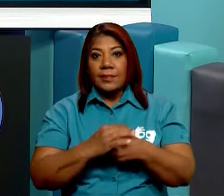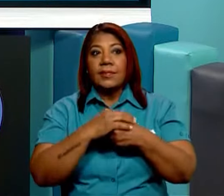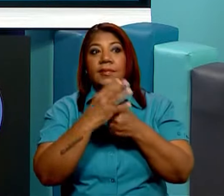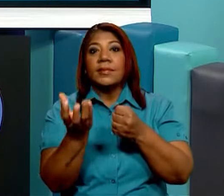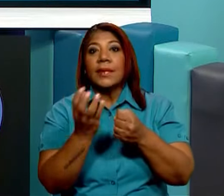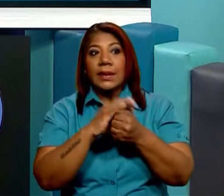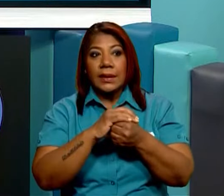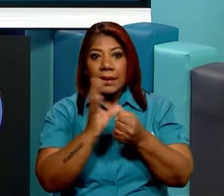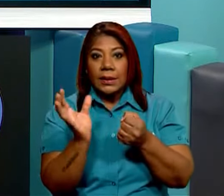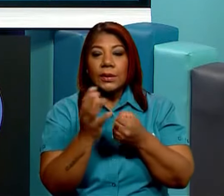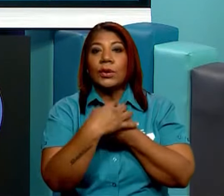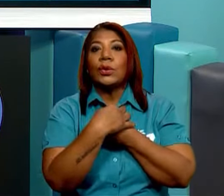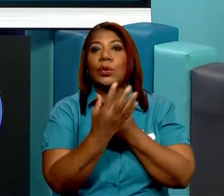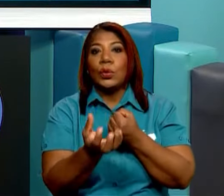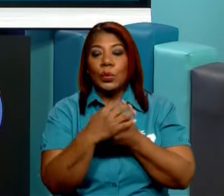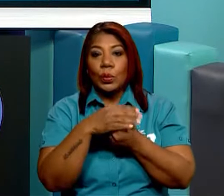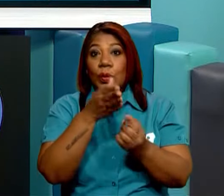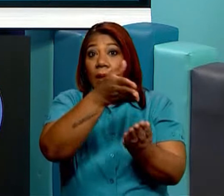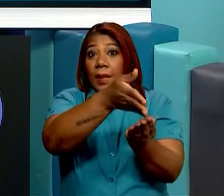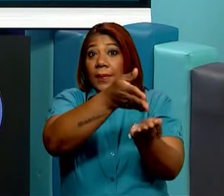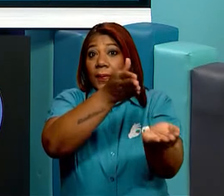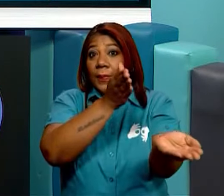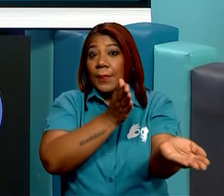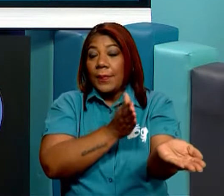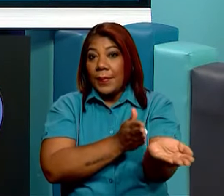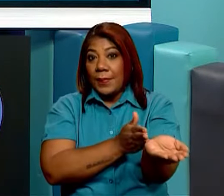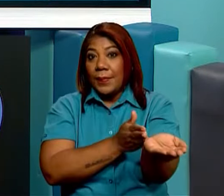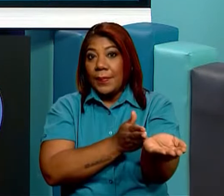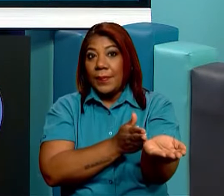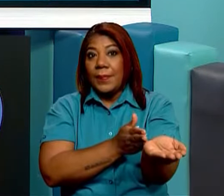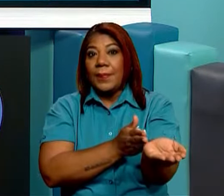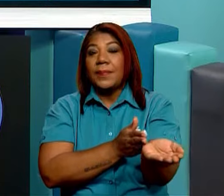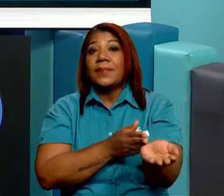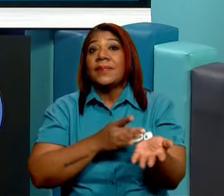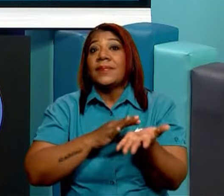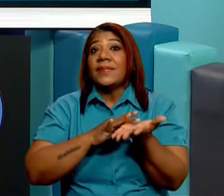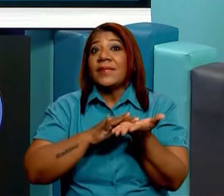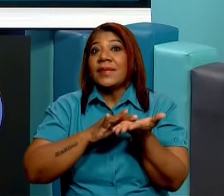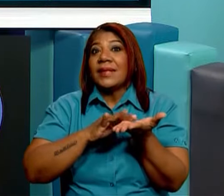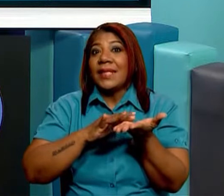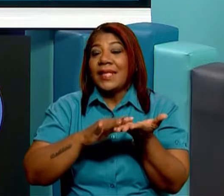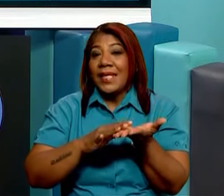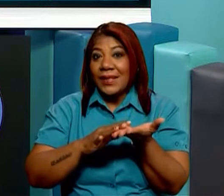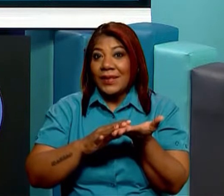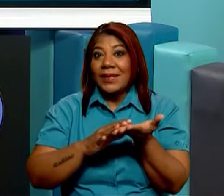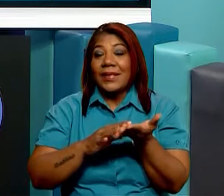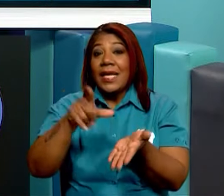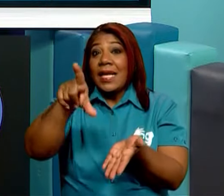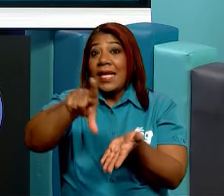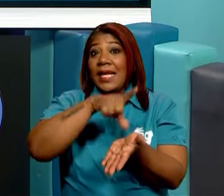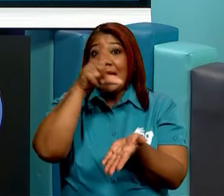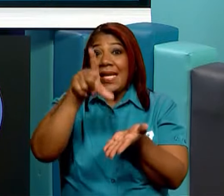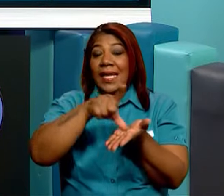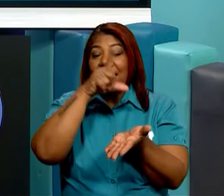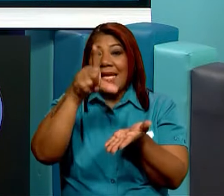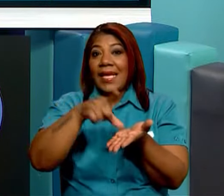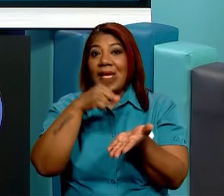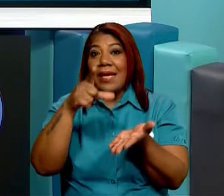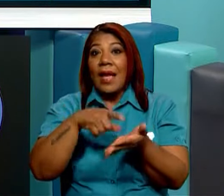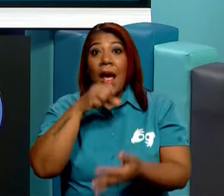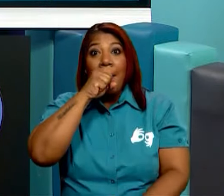manzana. Maestro de papaya. Maestro, me alimento con arroz, me alimento con lenteja, me alimento con